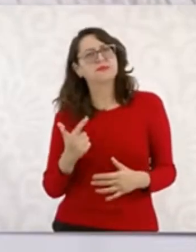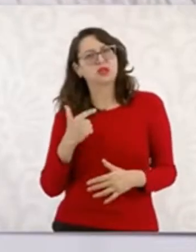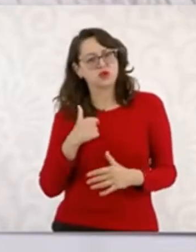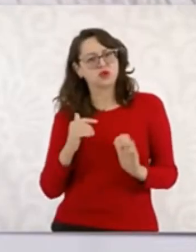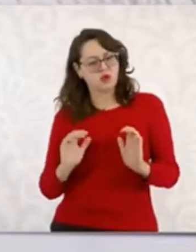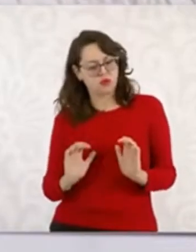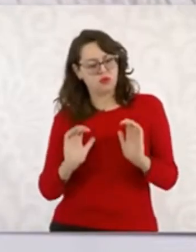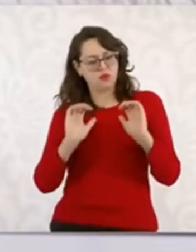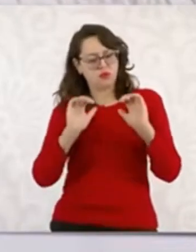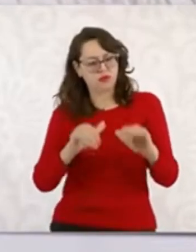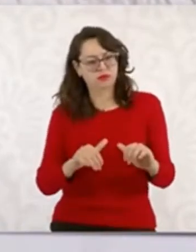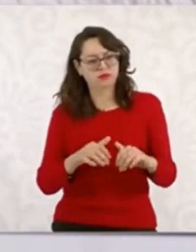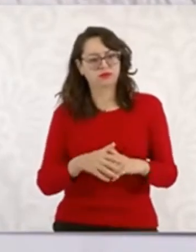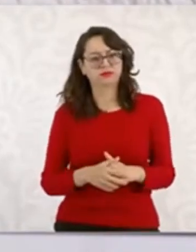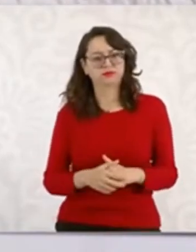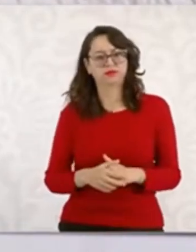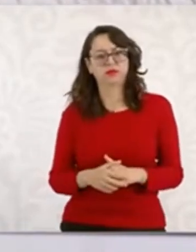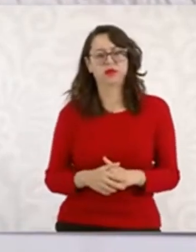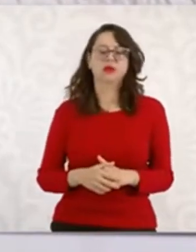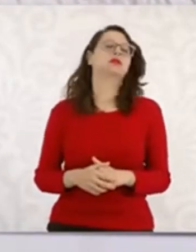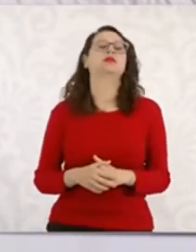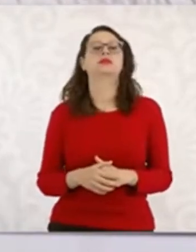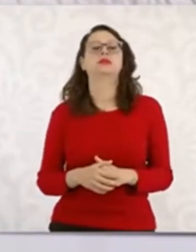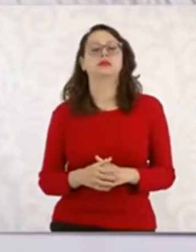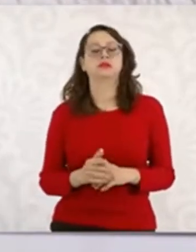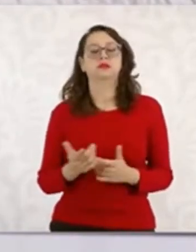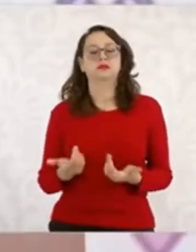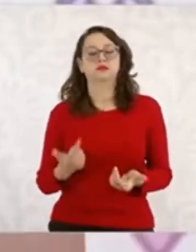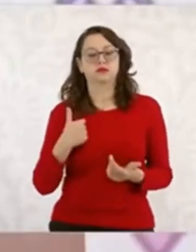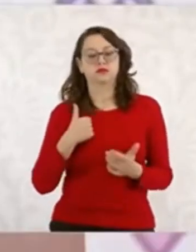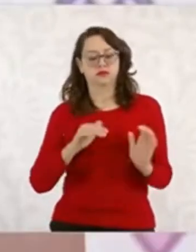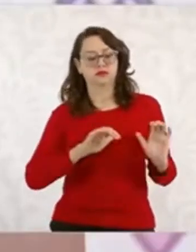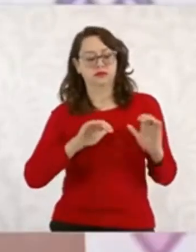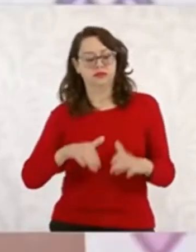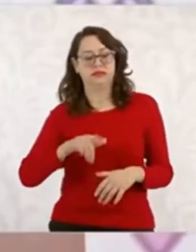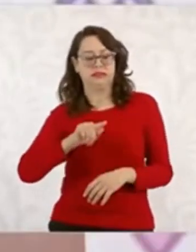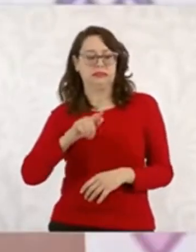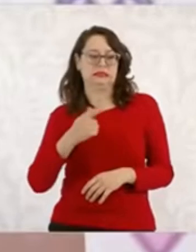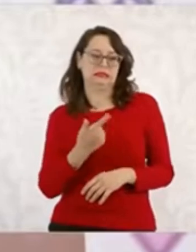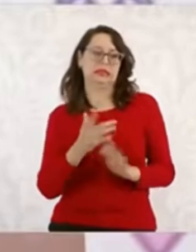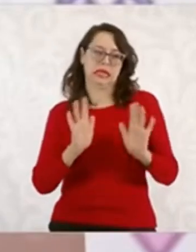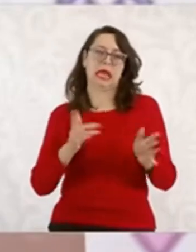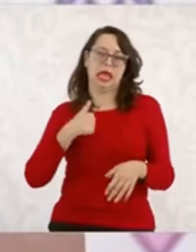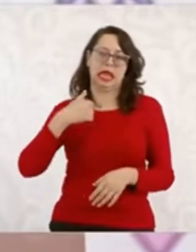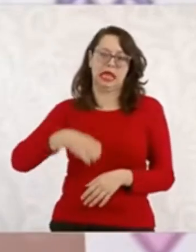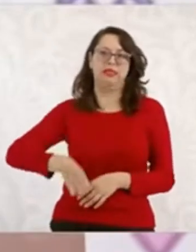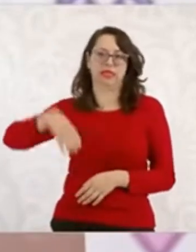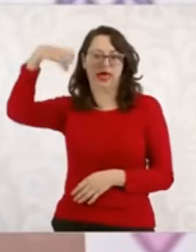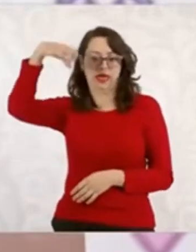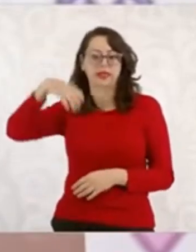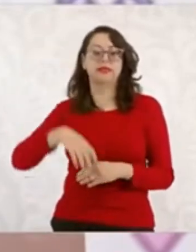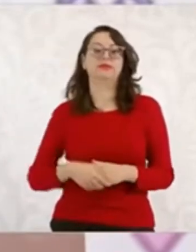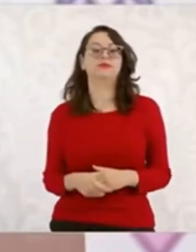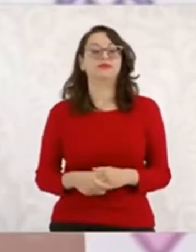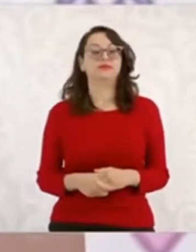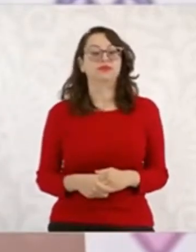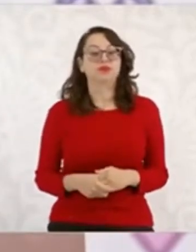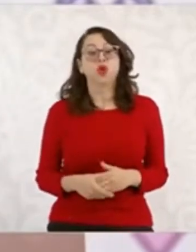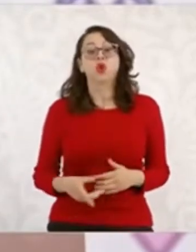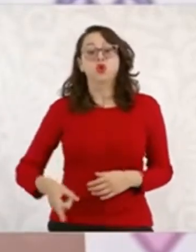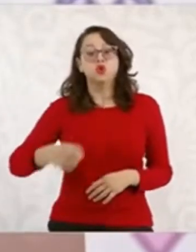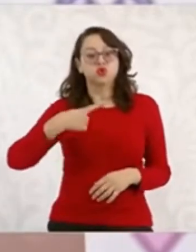Mi número de cuenta empieza con 78. Entré en el 78, ya tengo mis años. El primer